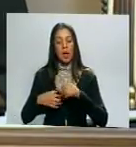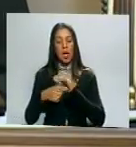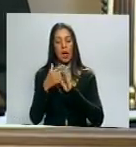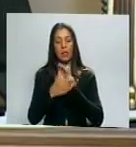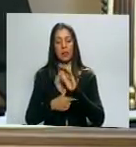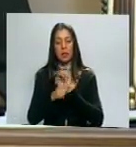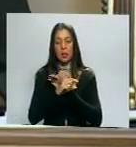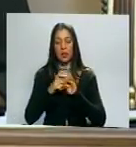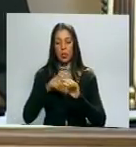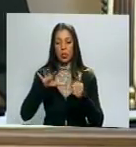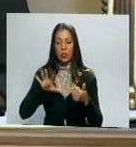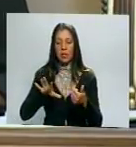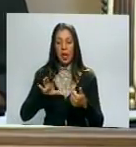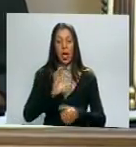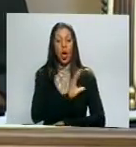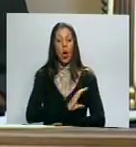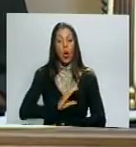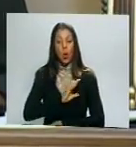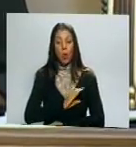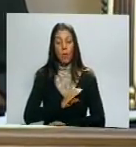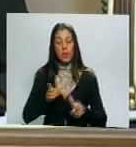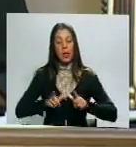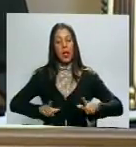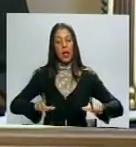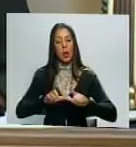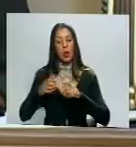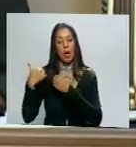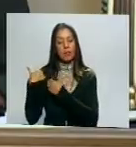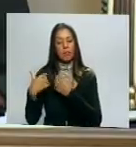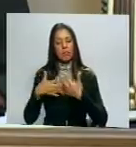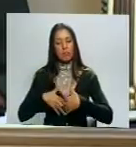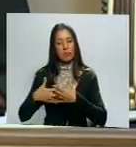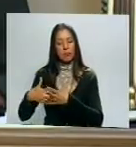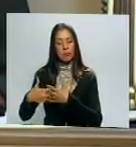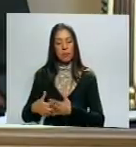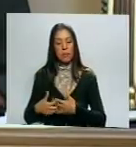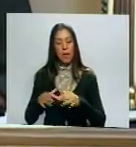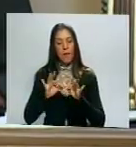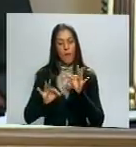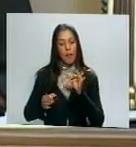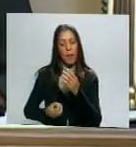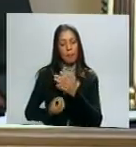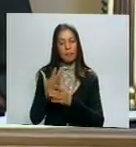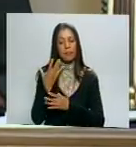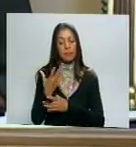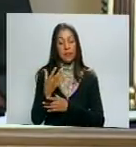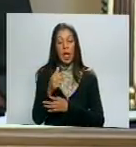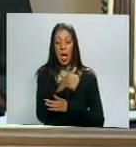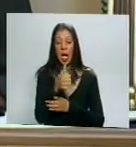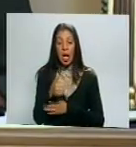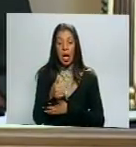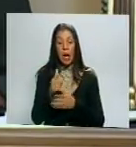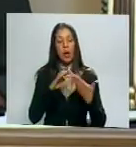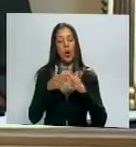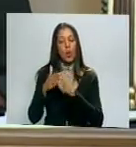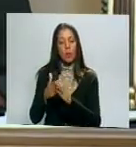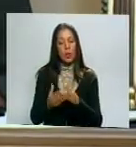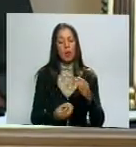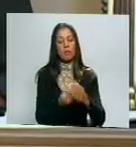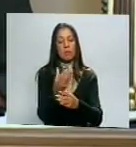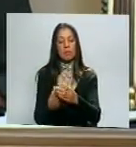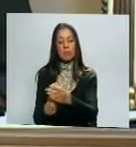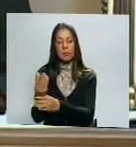6. El Comité Local de Abastecimiento y Producción se conformará a escala local en cada una de las comunidades y